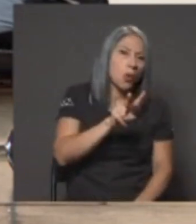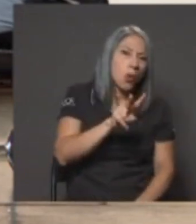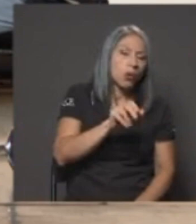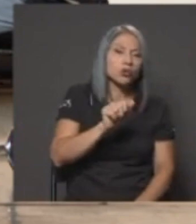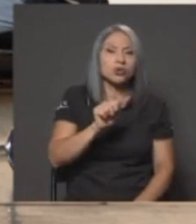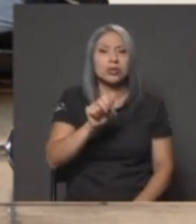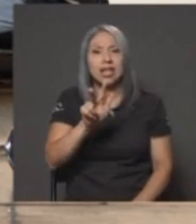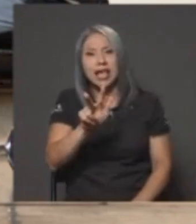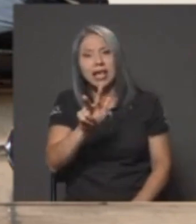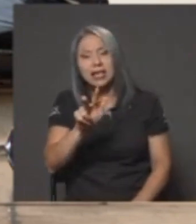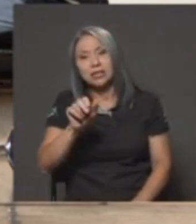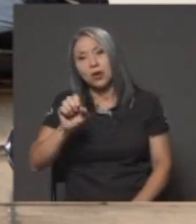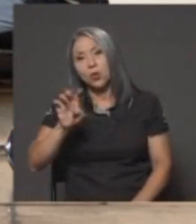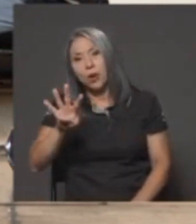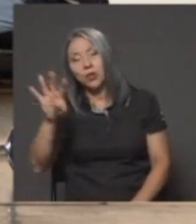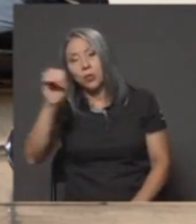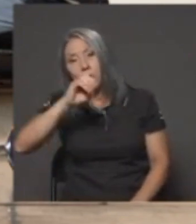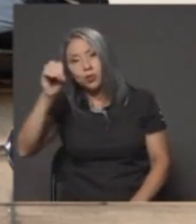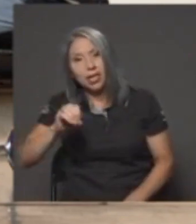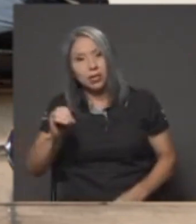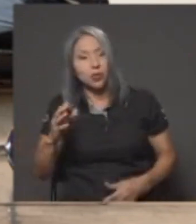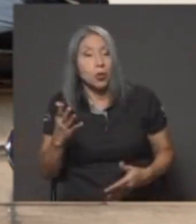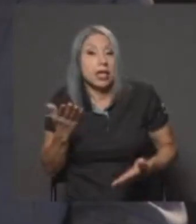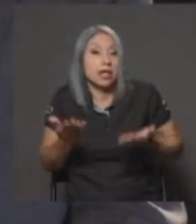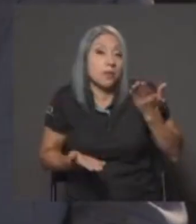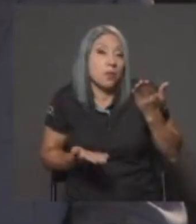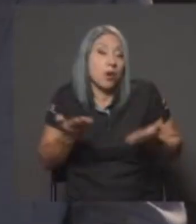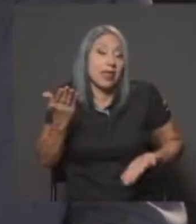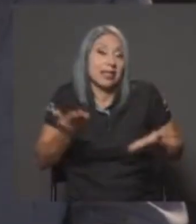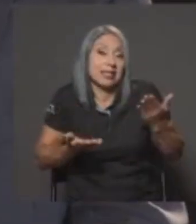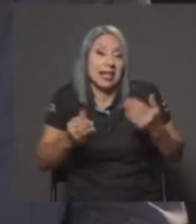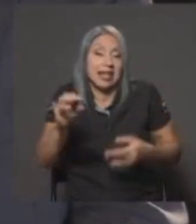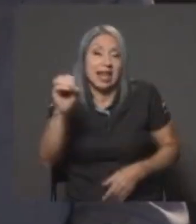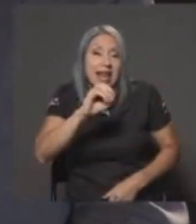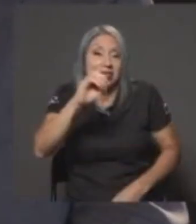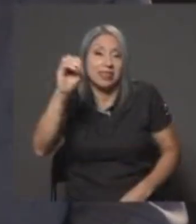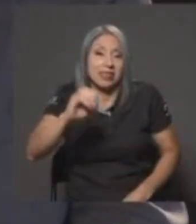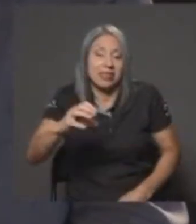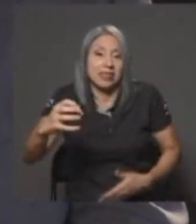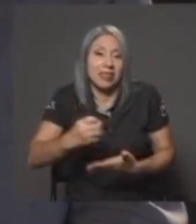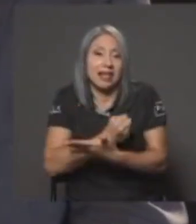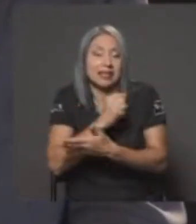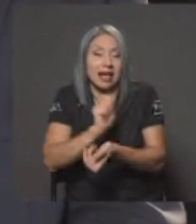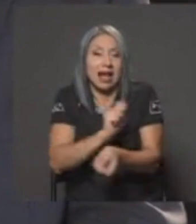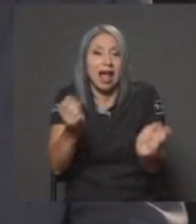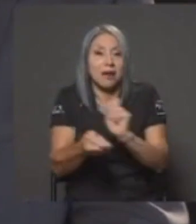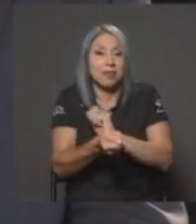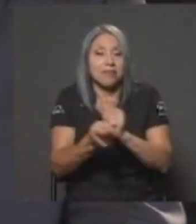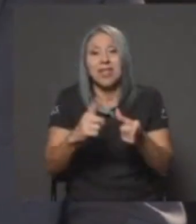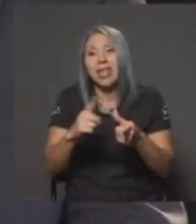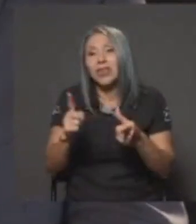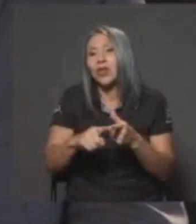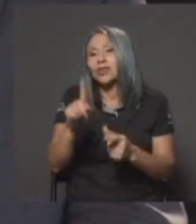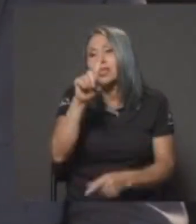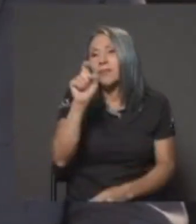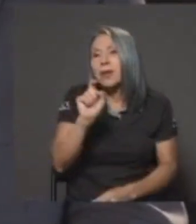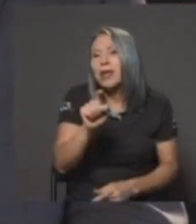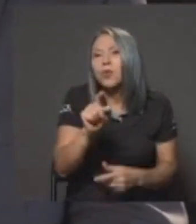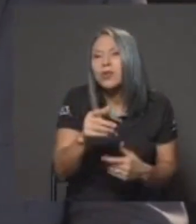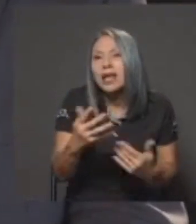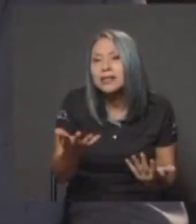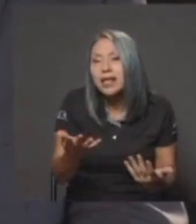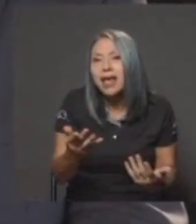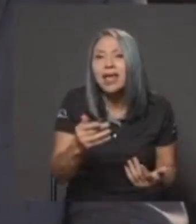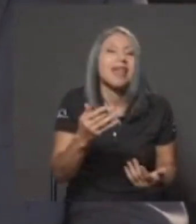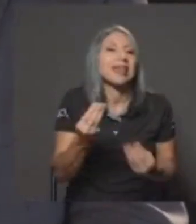3, 4%, y puede ser que la tasa cambie. Y entonces la pregunta es, ¿qué van a hacer los bancos centrales?